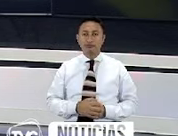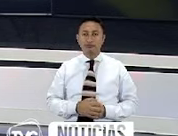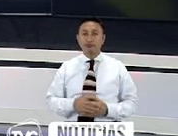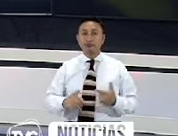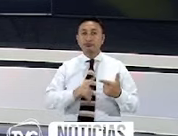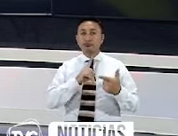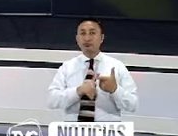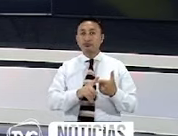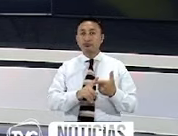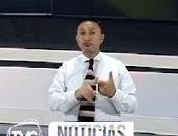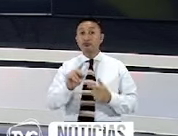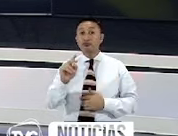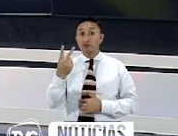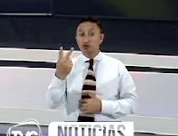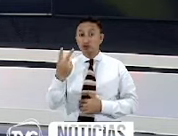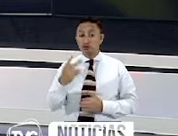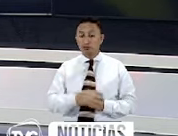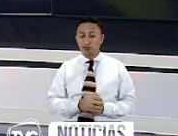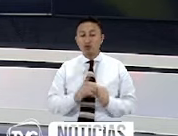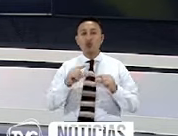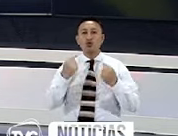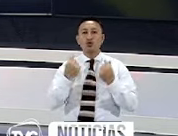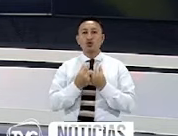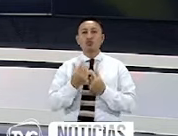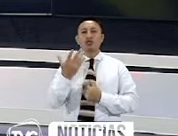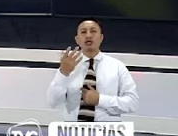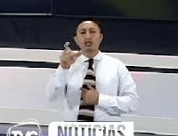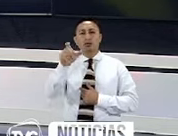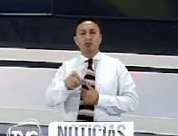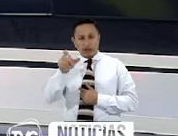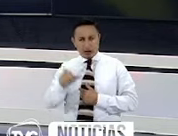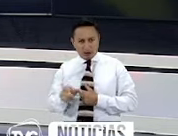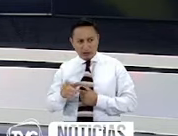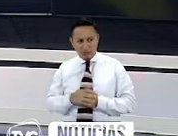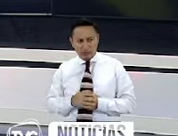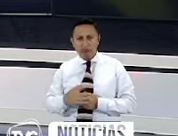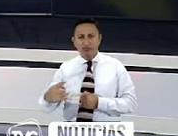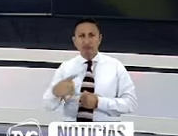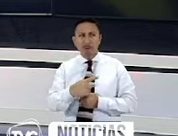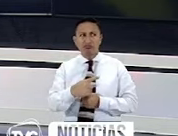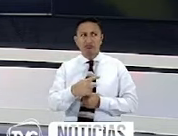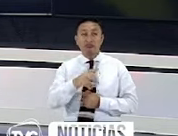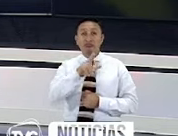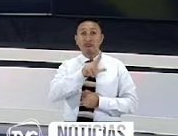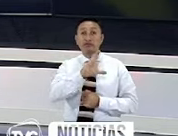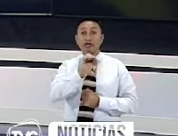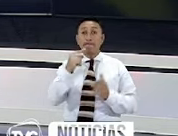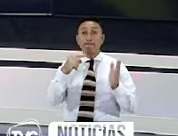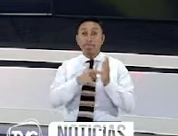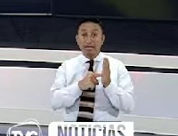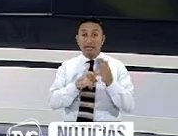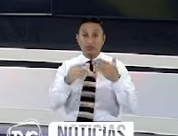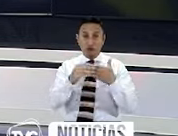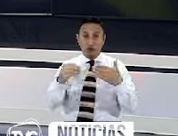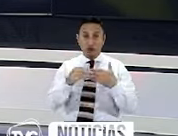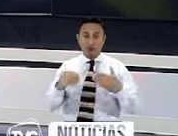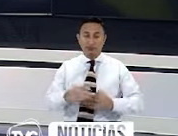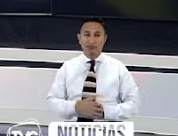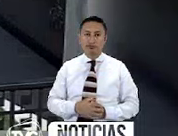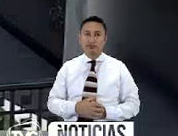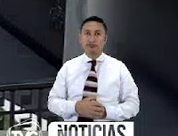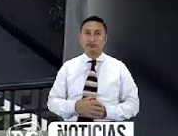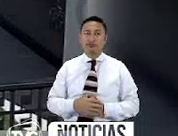el segundo caso, un grupo de 15 desconocidos se llevaron al menos $30,000 de una empresa.